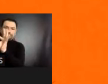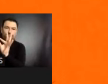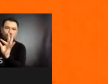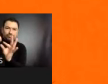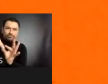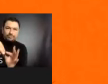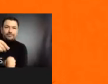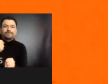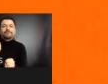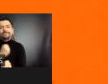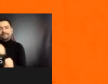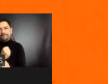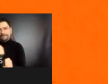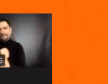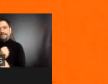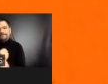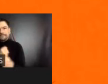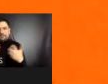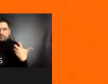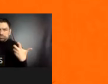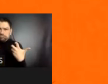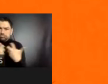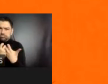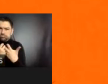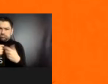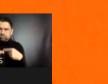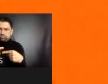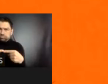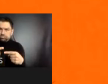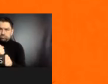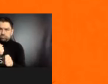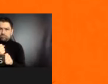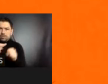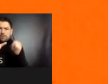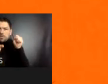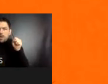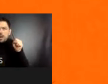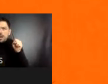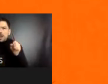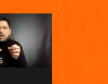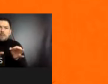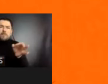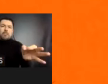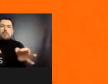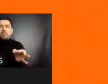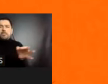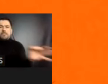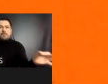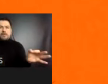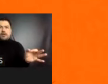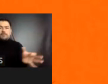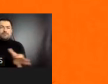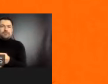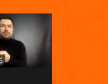la integración de lo local y lo municipal con los actores y los autoridades